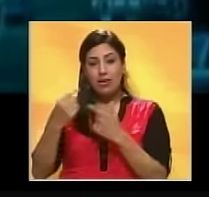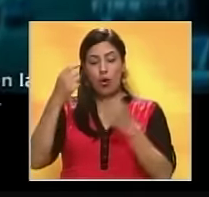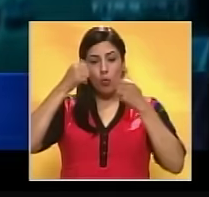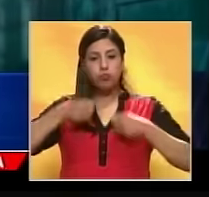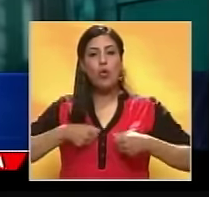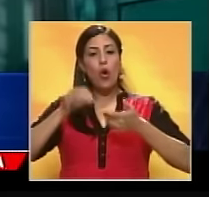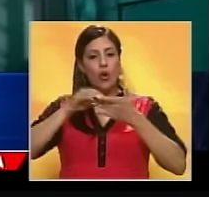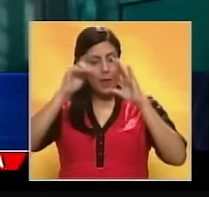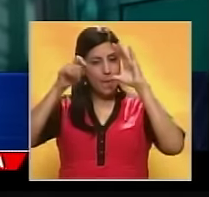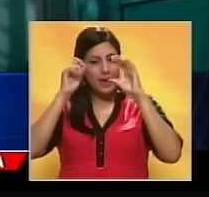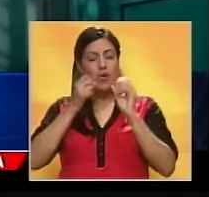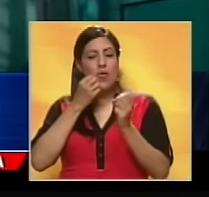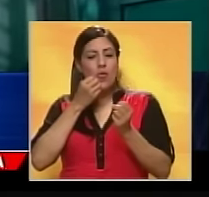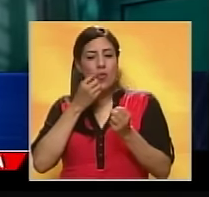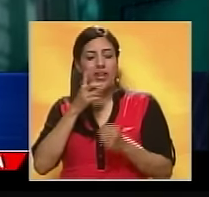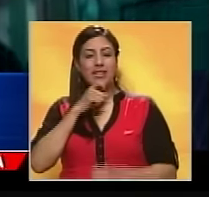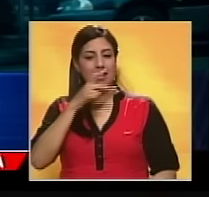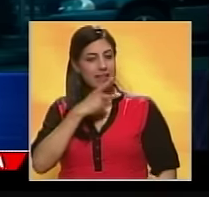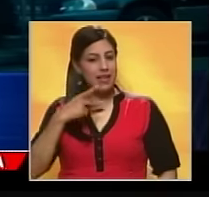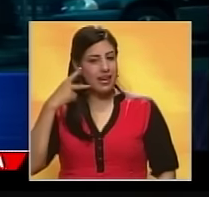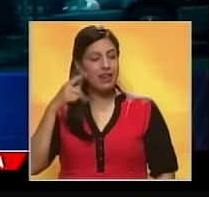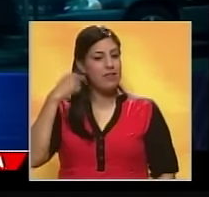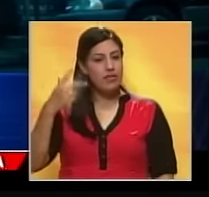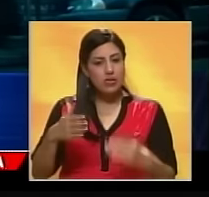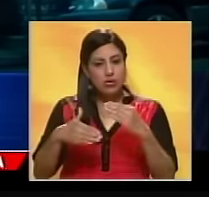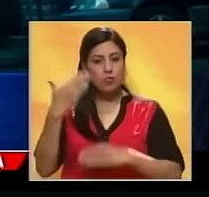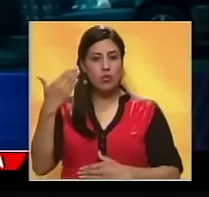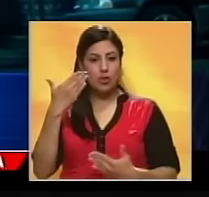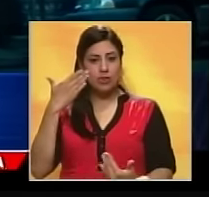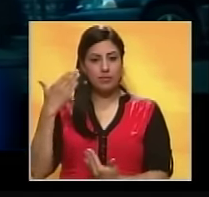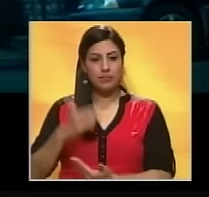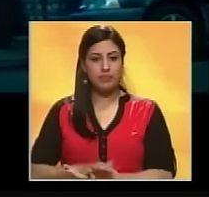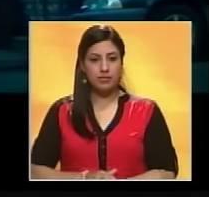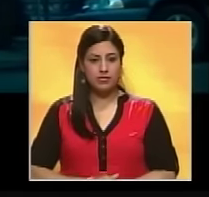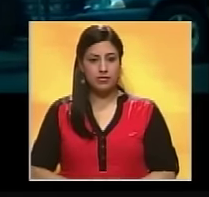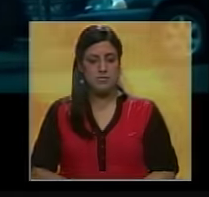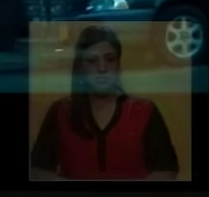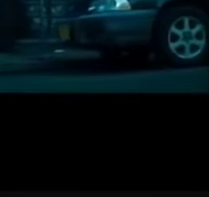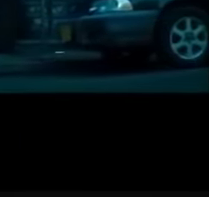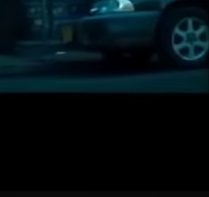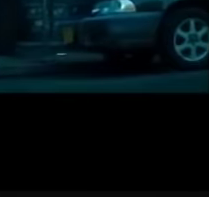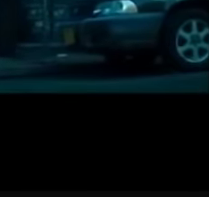de nuevo. Los detalles con Carielis Cuadros en Estrenos y Estrellas.